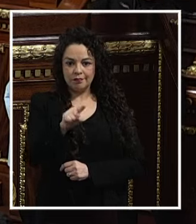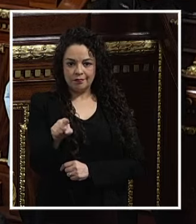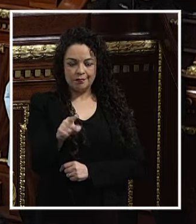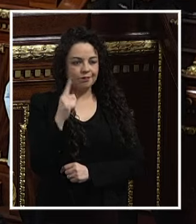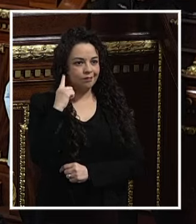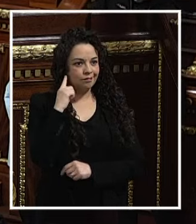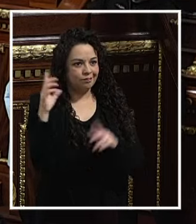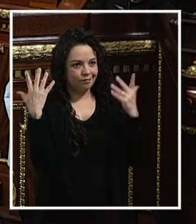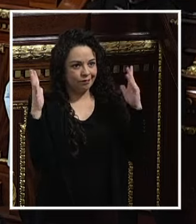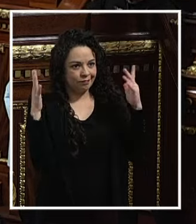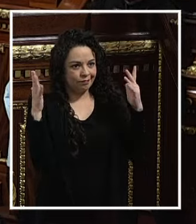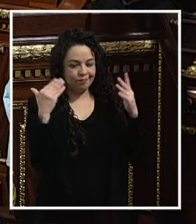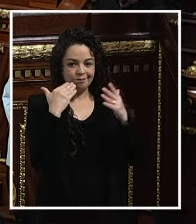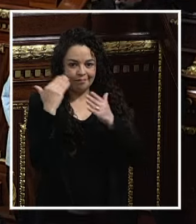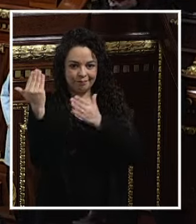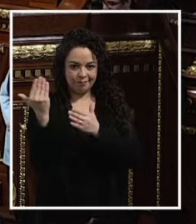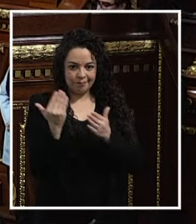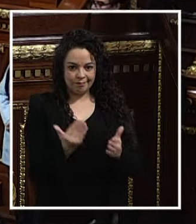Bienvenida.